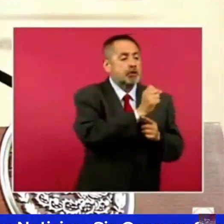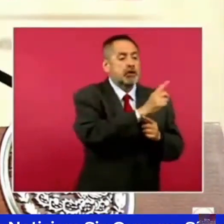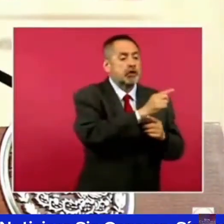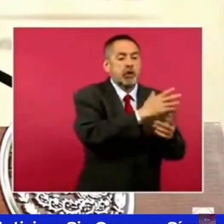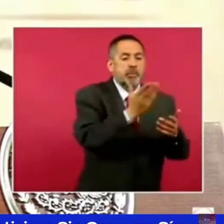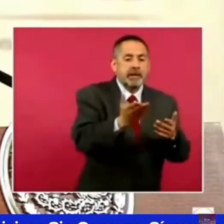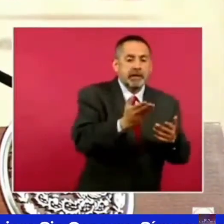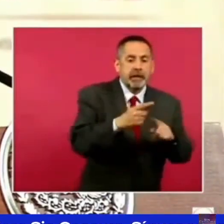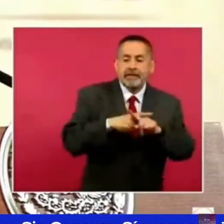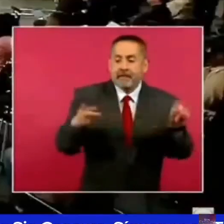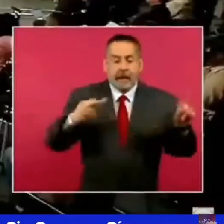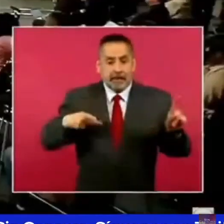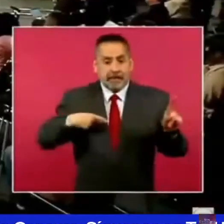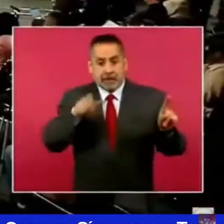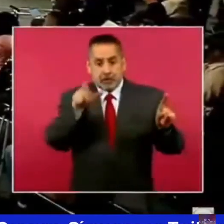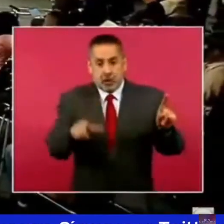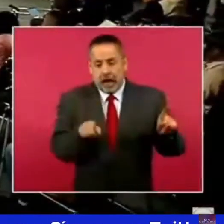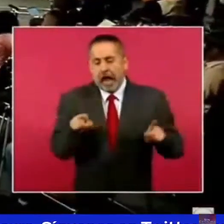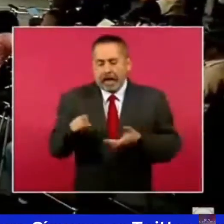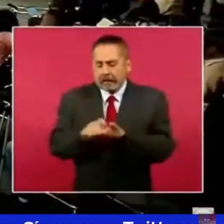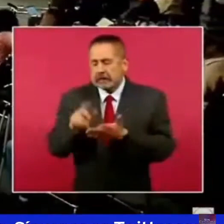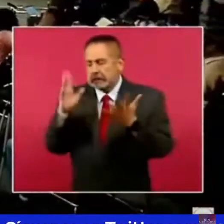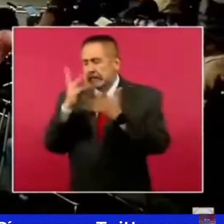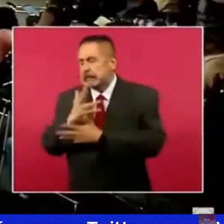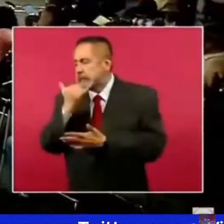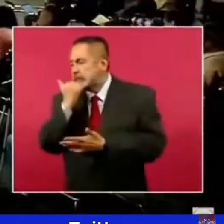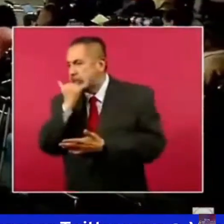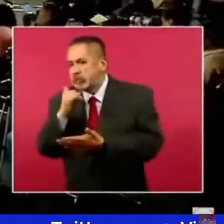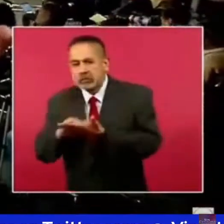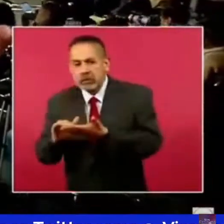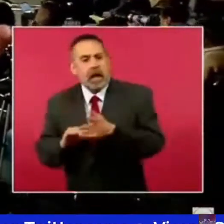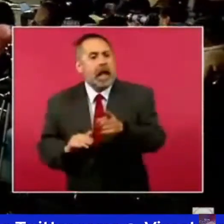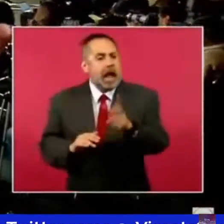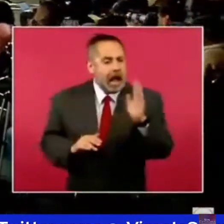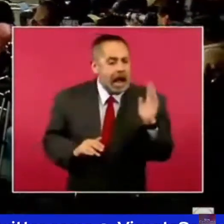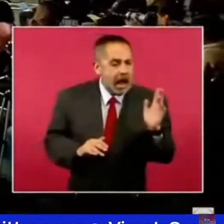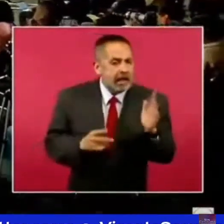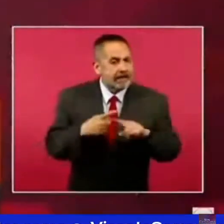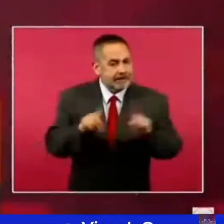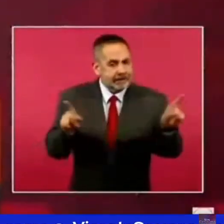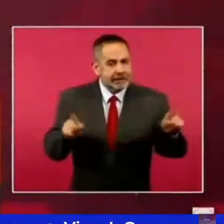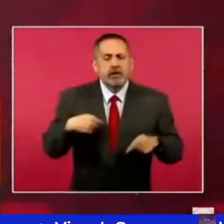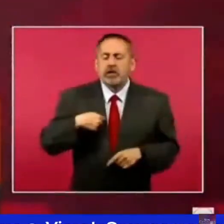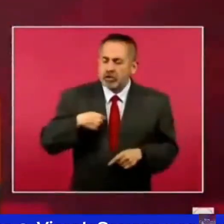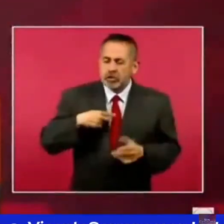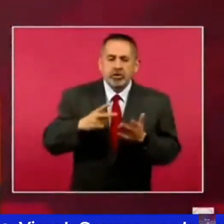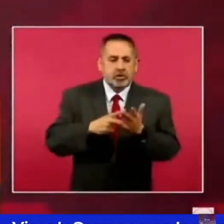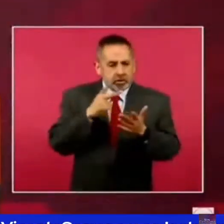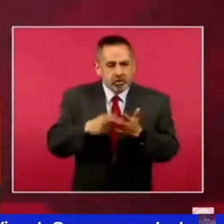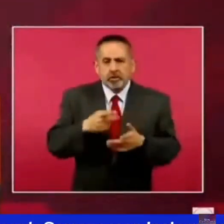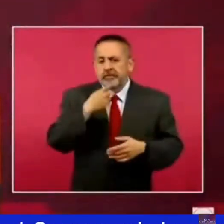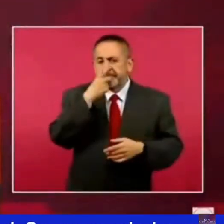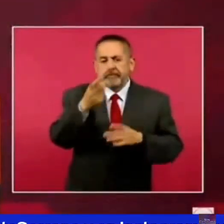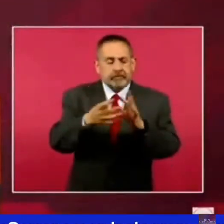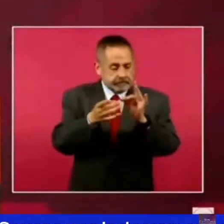porque son cosas distintas, que es lo que siempre he sostenido.